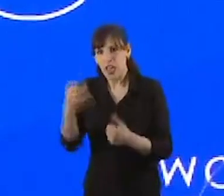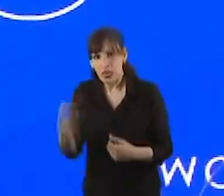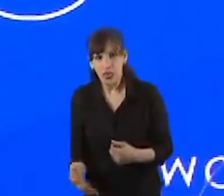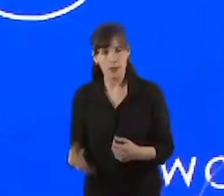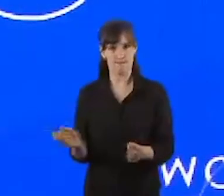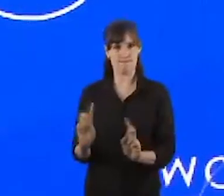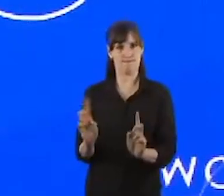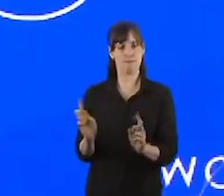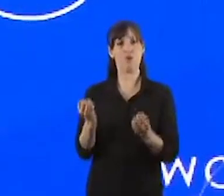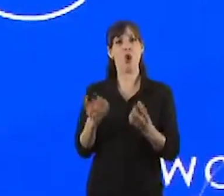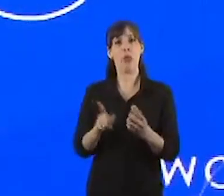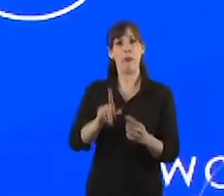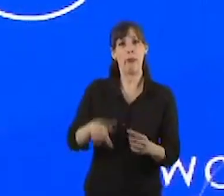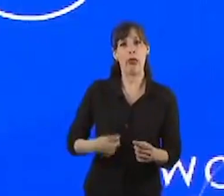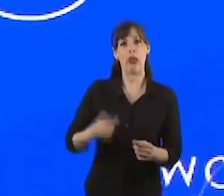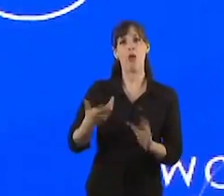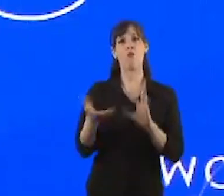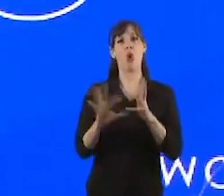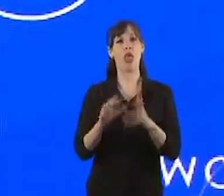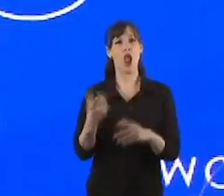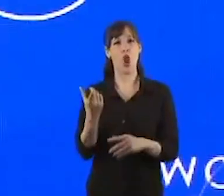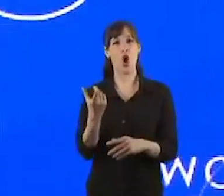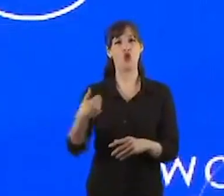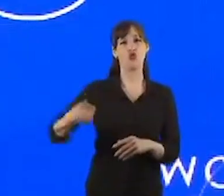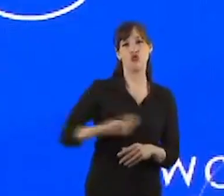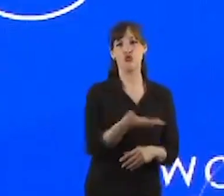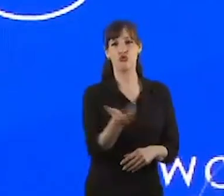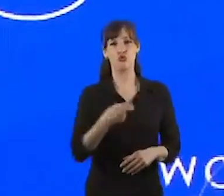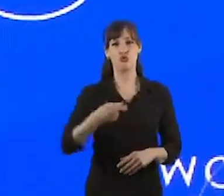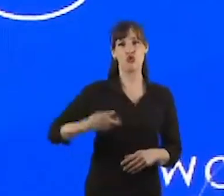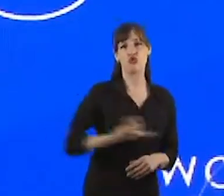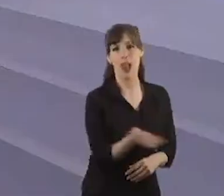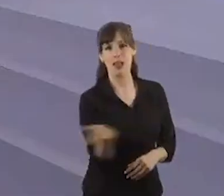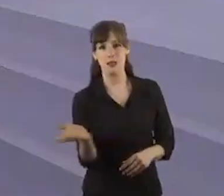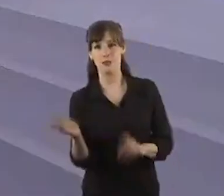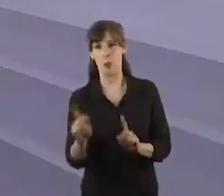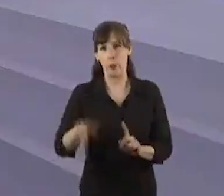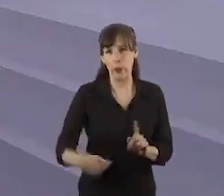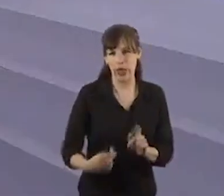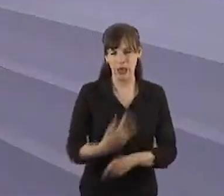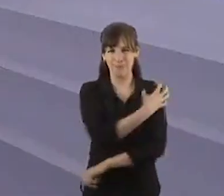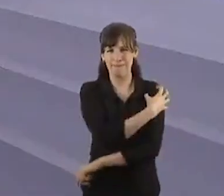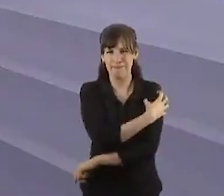inexorablemente conduce al socialismo y, en consecuencia, a la pobreza.